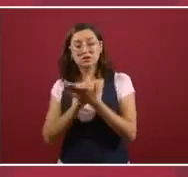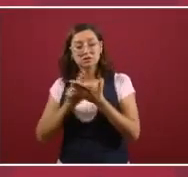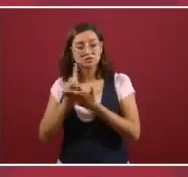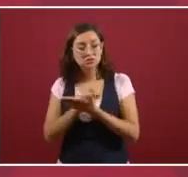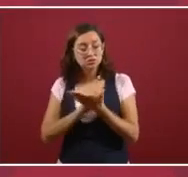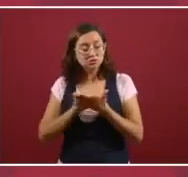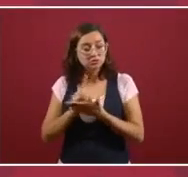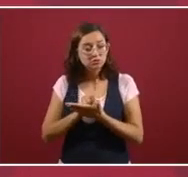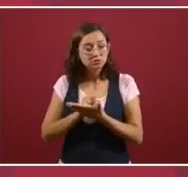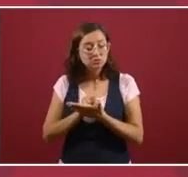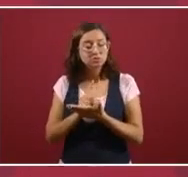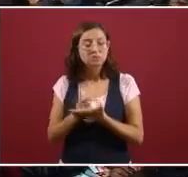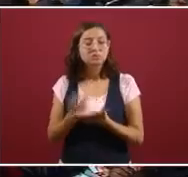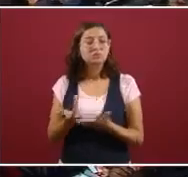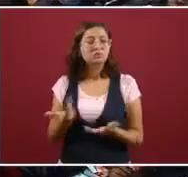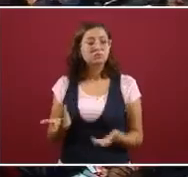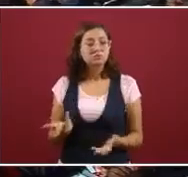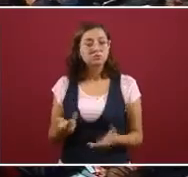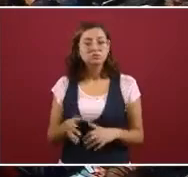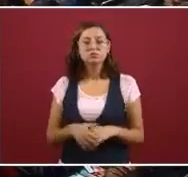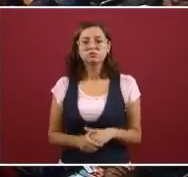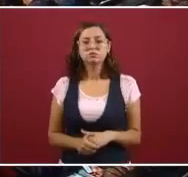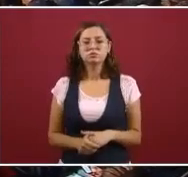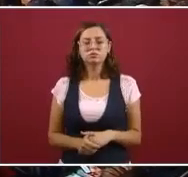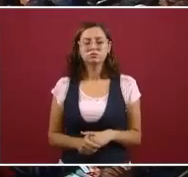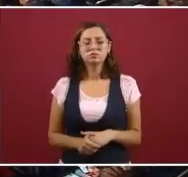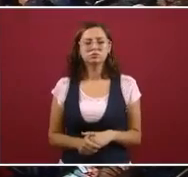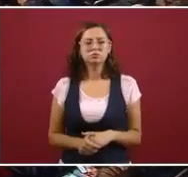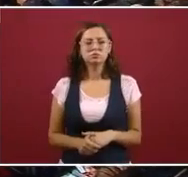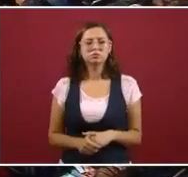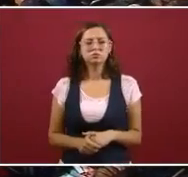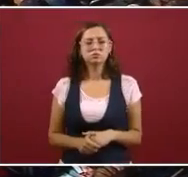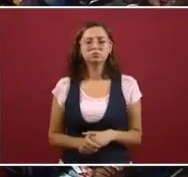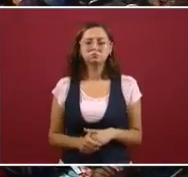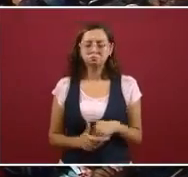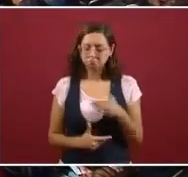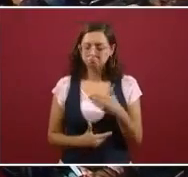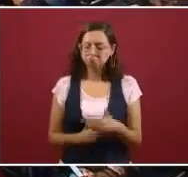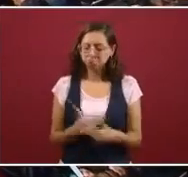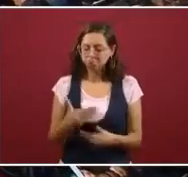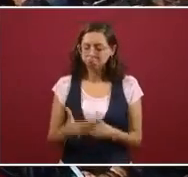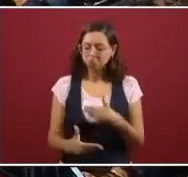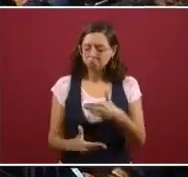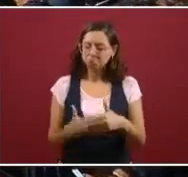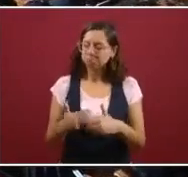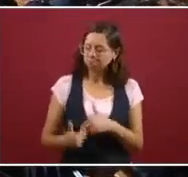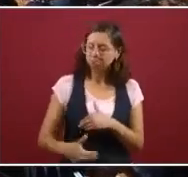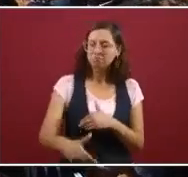Entonces, lleva tiempo